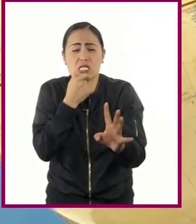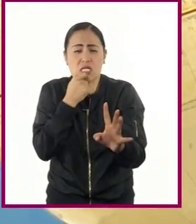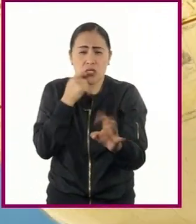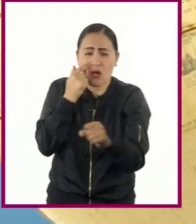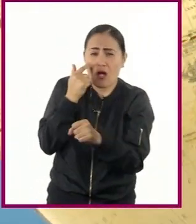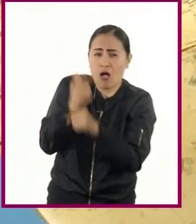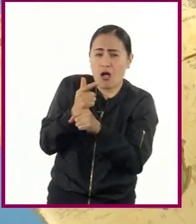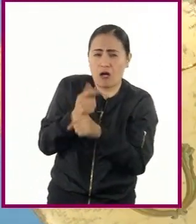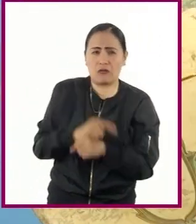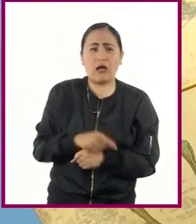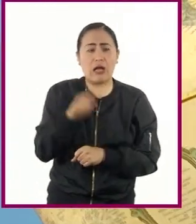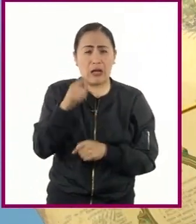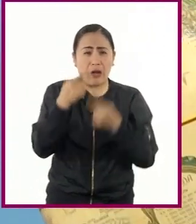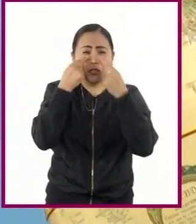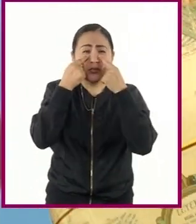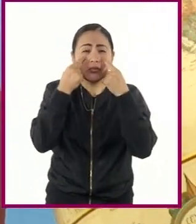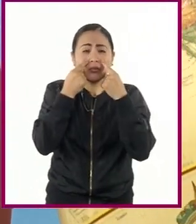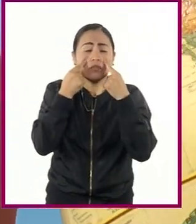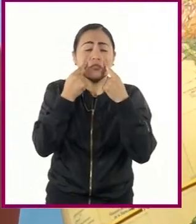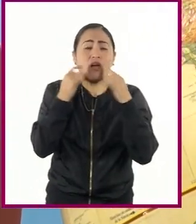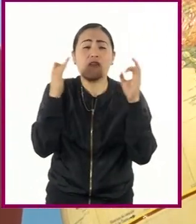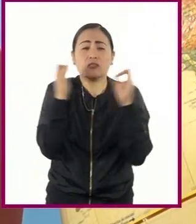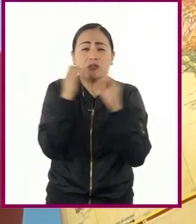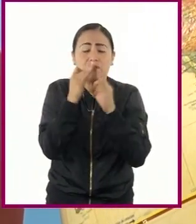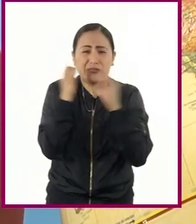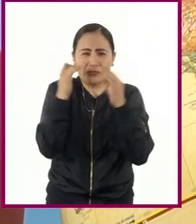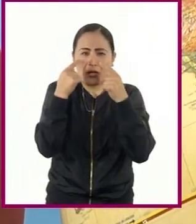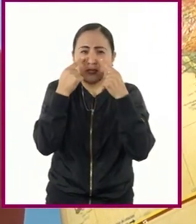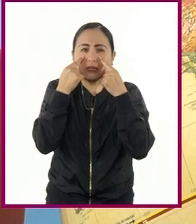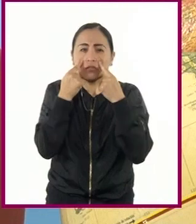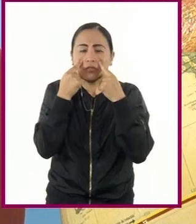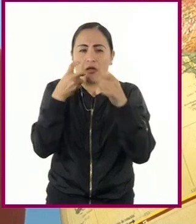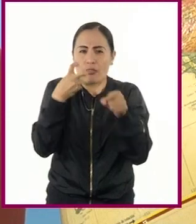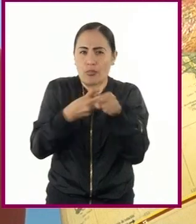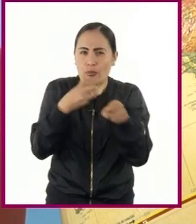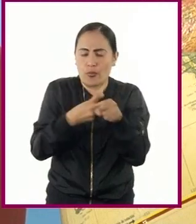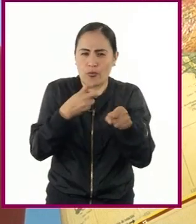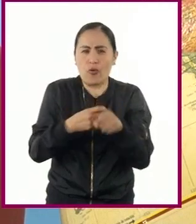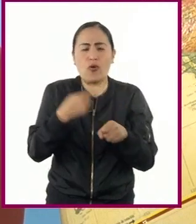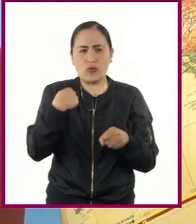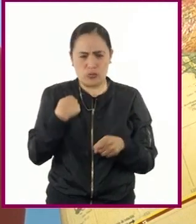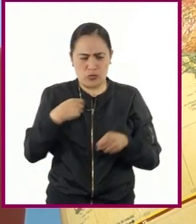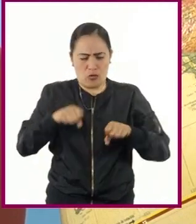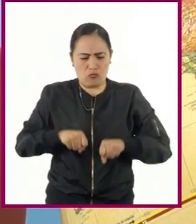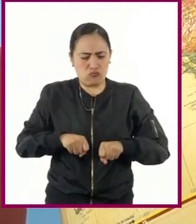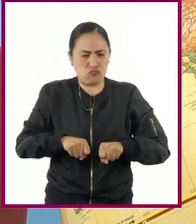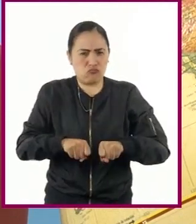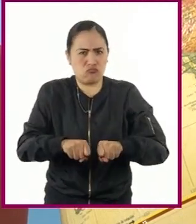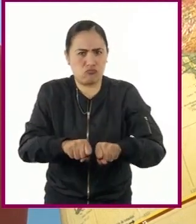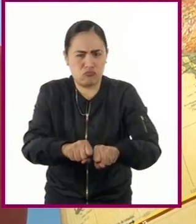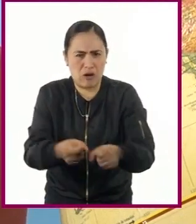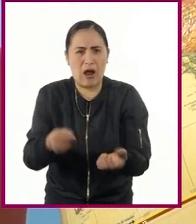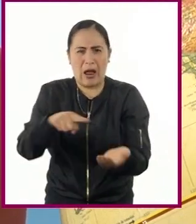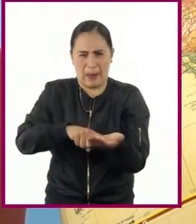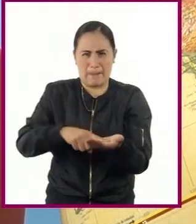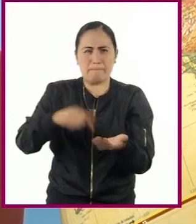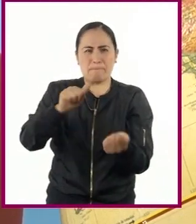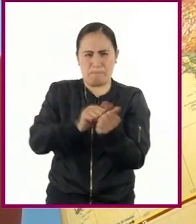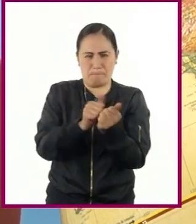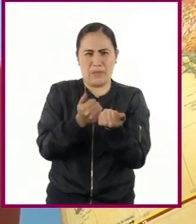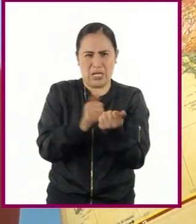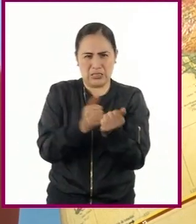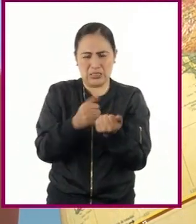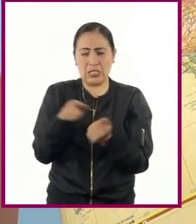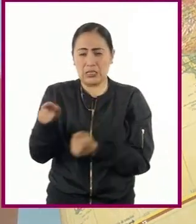Las lágrimas se le habían congelado sobre las mejillas. Yo iba empujando un carro con pan, lo llevaba al comedor. Él no lograba apartar